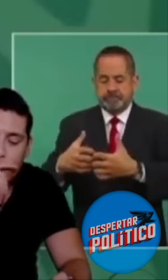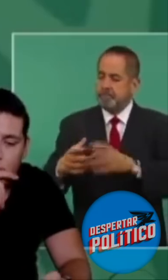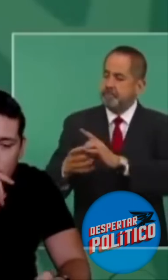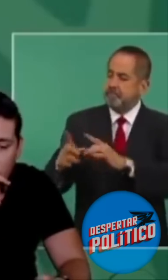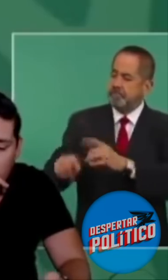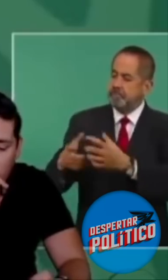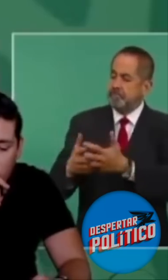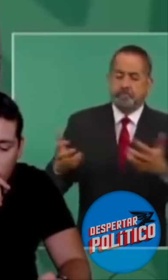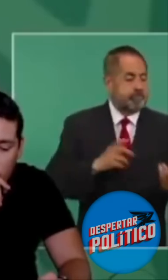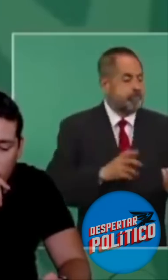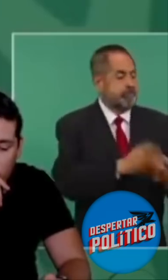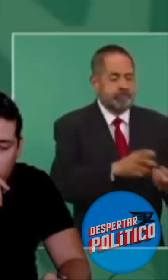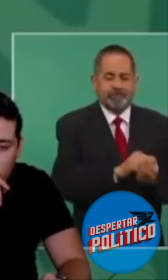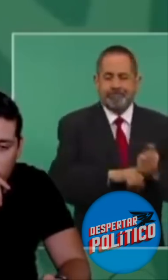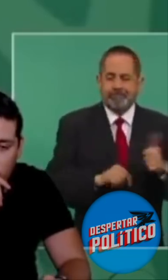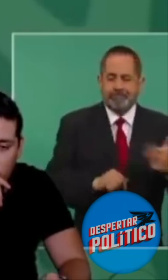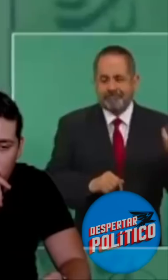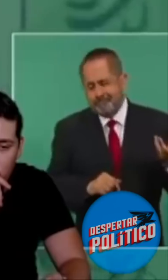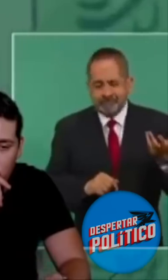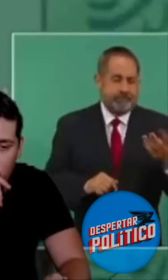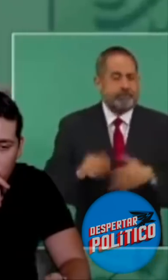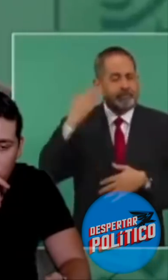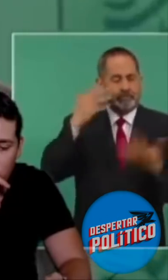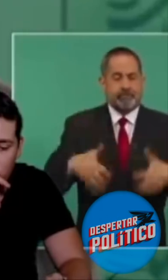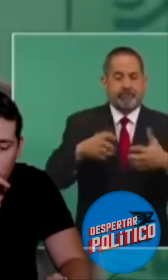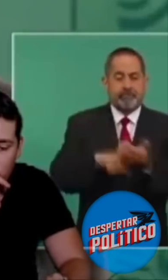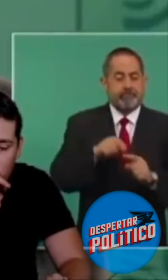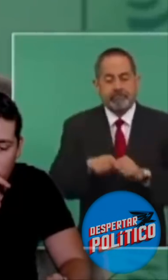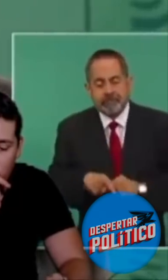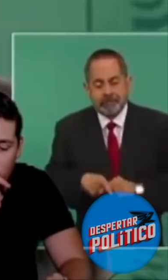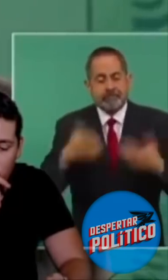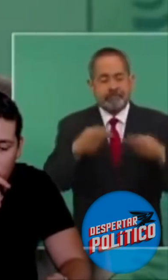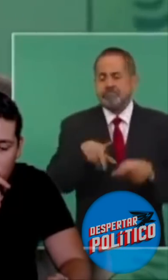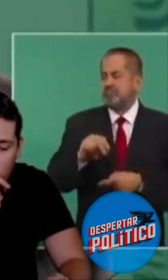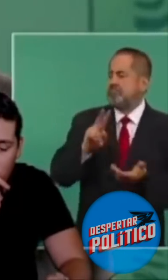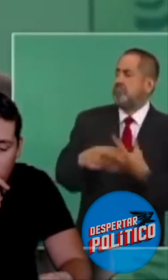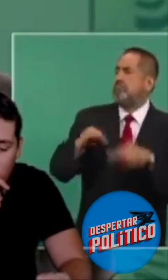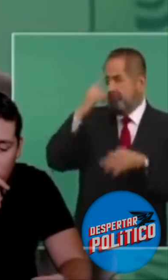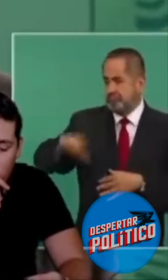Inventaron lo de la desincorporación de empresas no estratégicas.